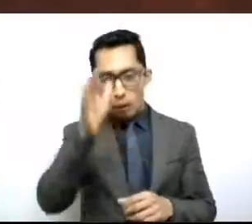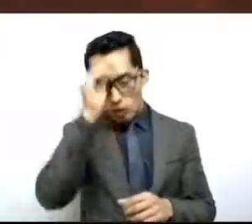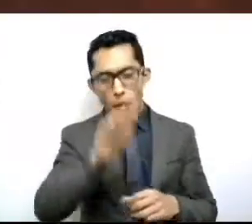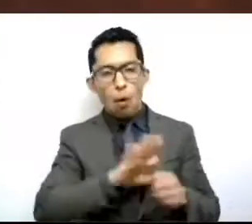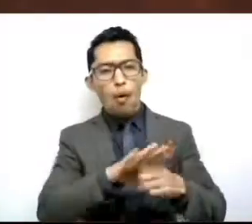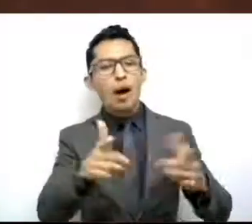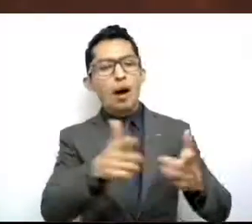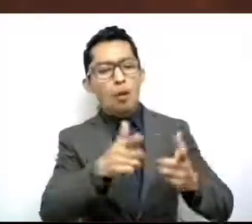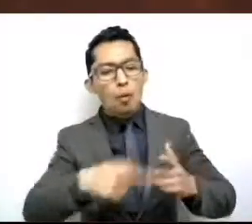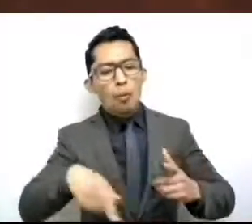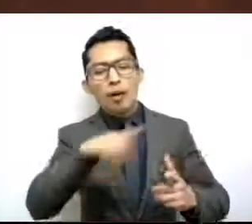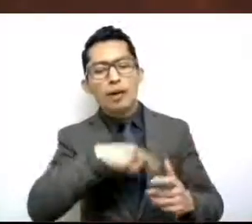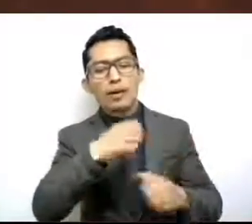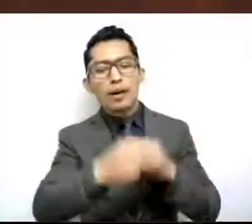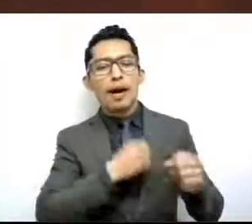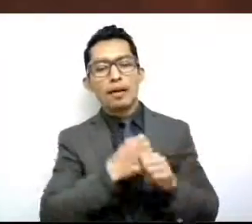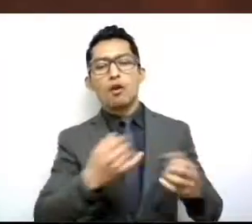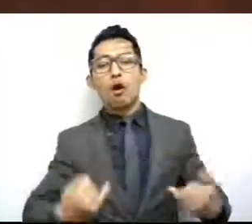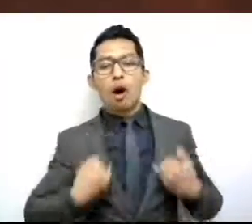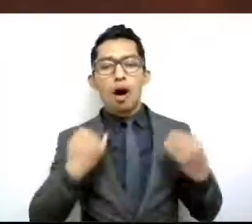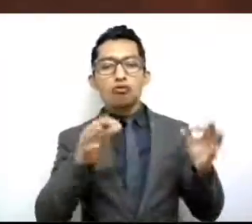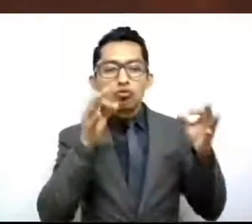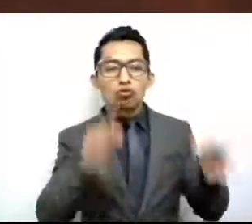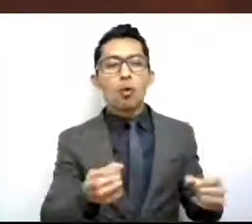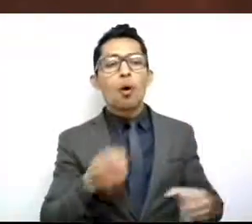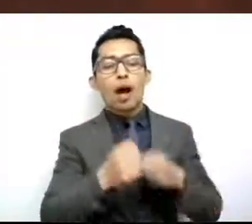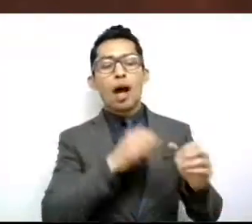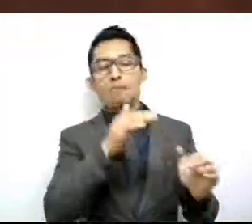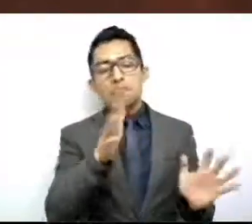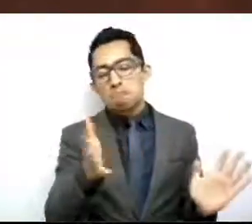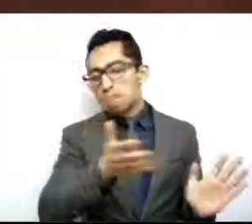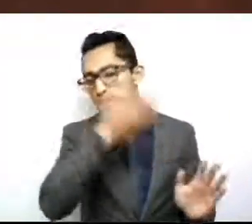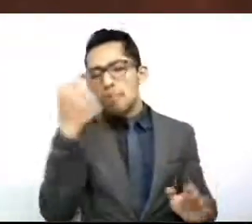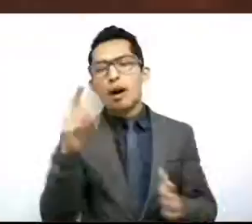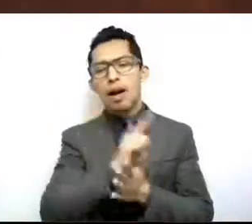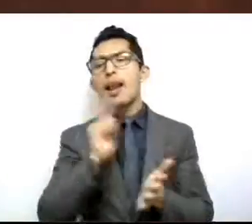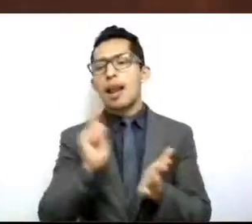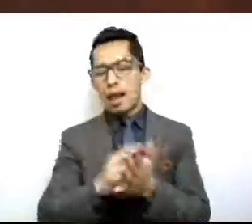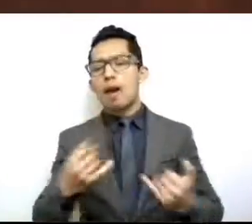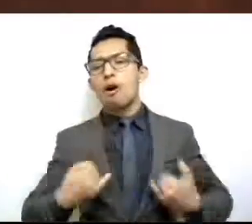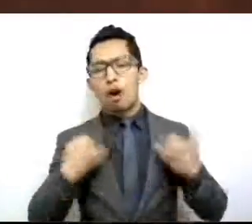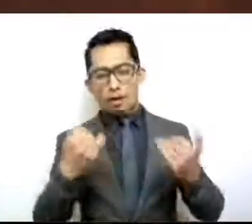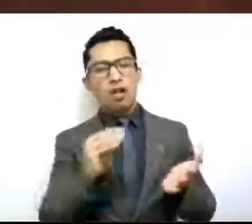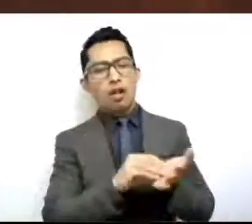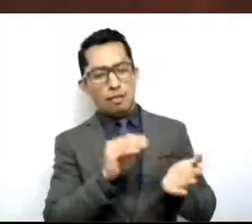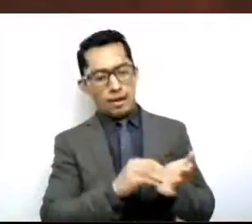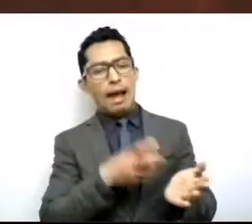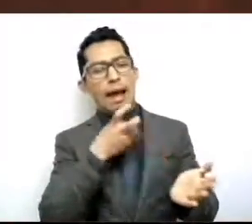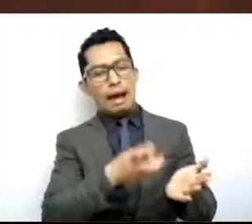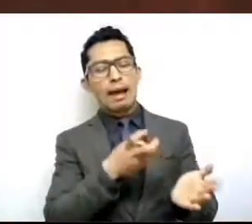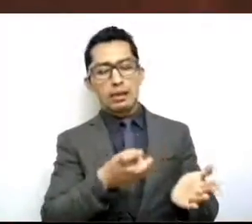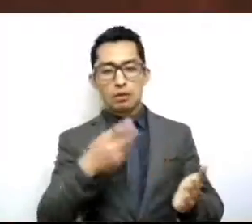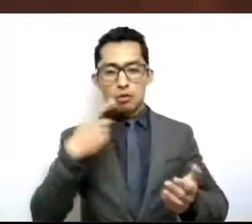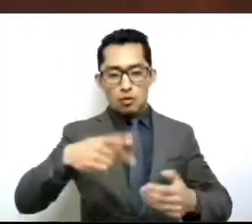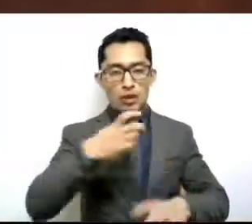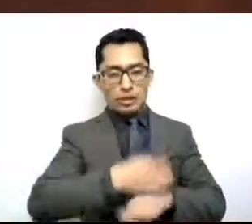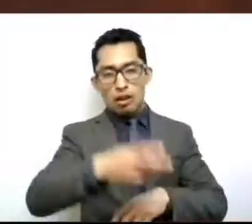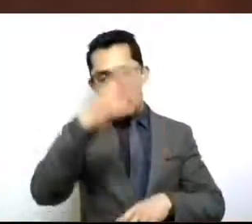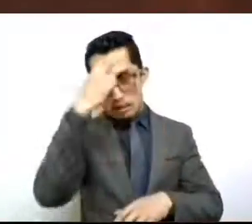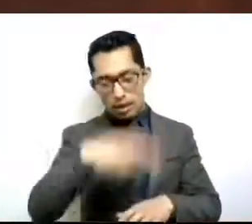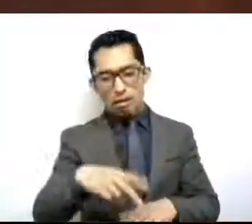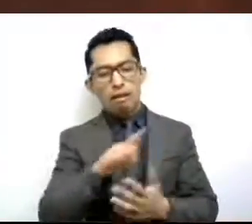de edad que comprende la juventud. Por ello, nos apegamos a la Ley de la Juventud vigente en nuestra entidad, en la